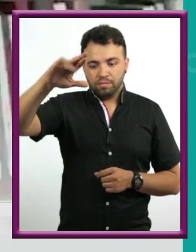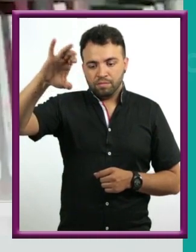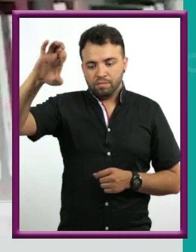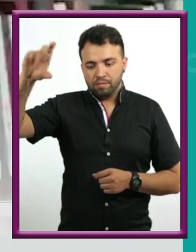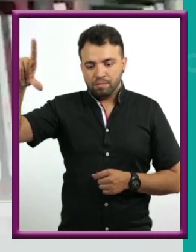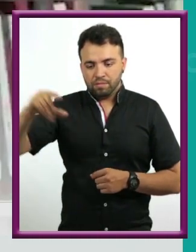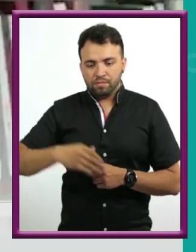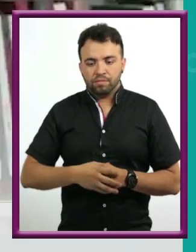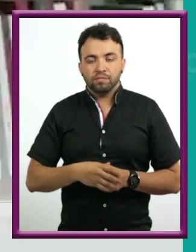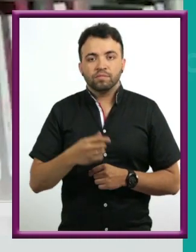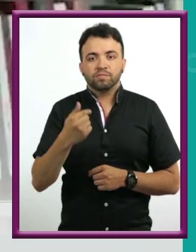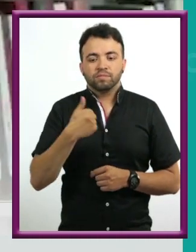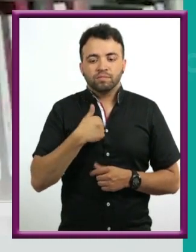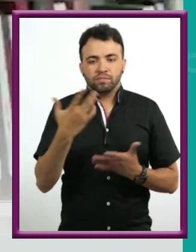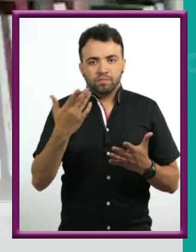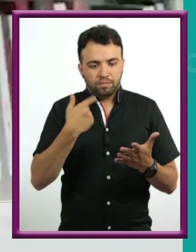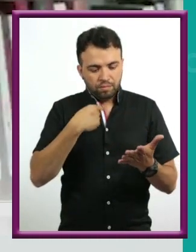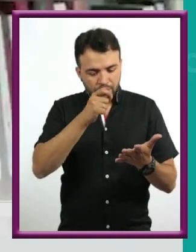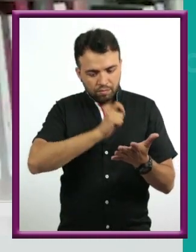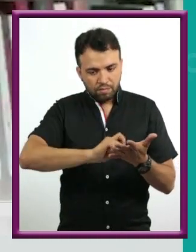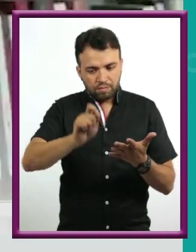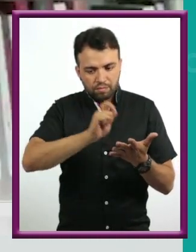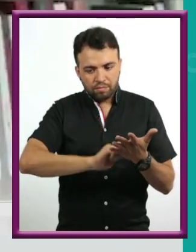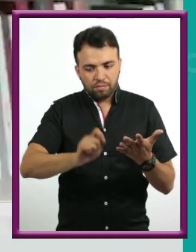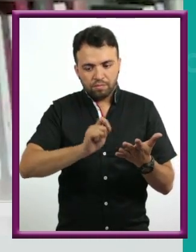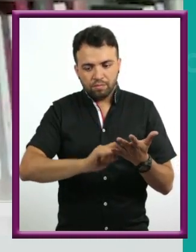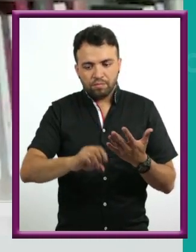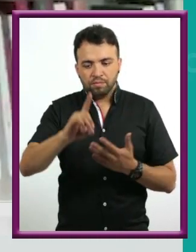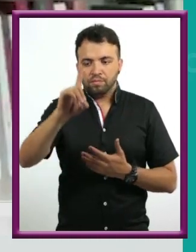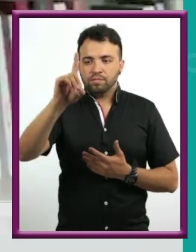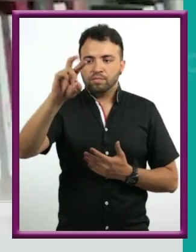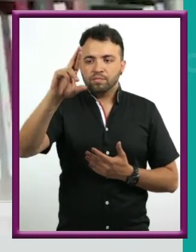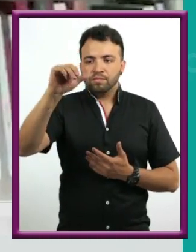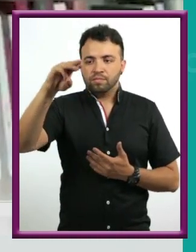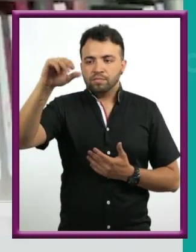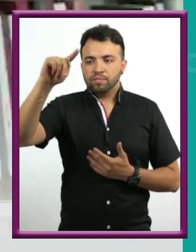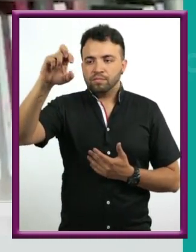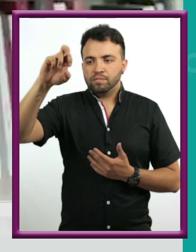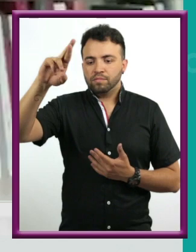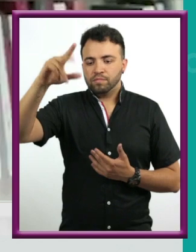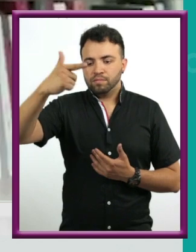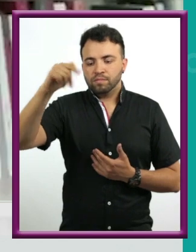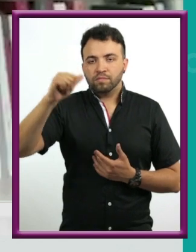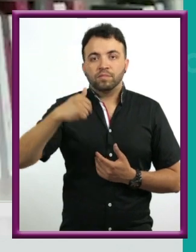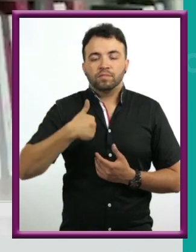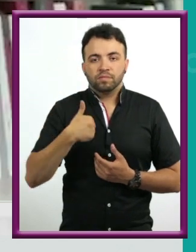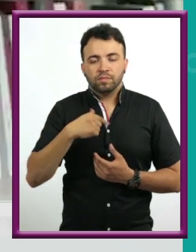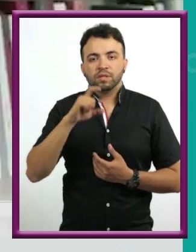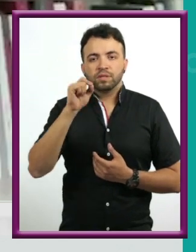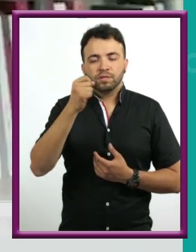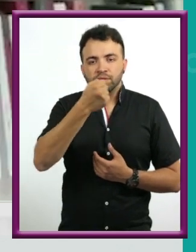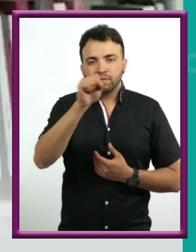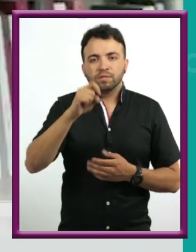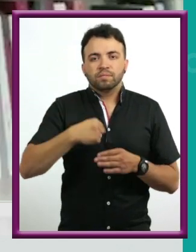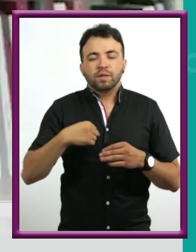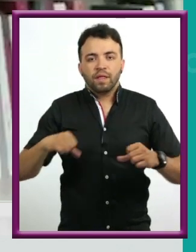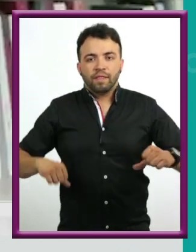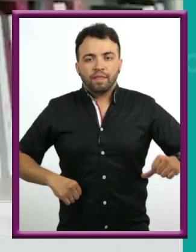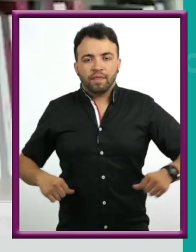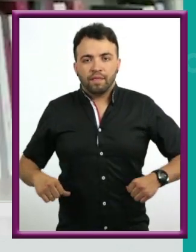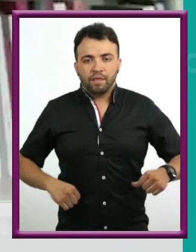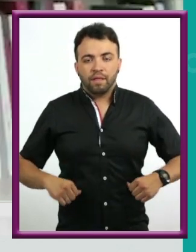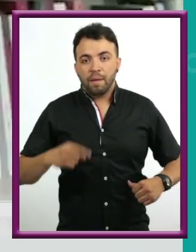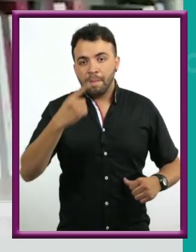Yo soy Maribel Carrasco, soy dramaturga, me especializo en el